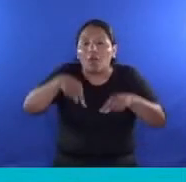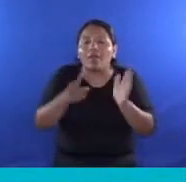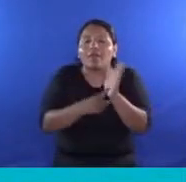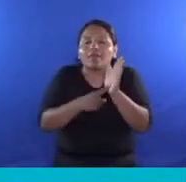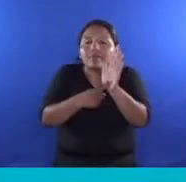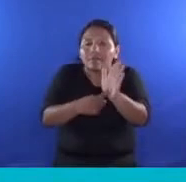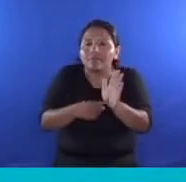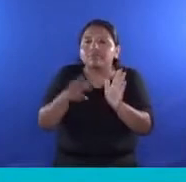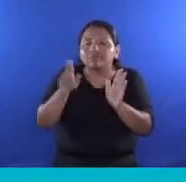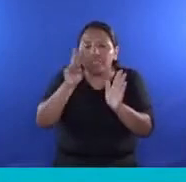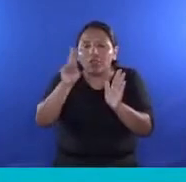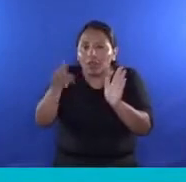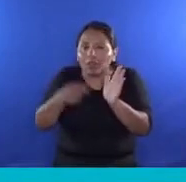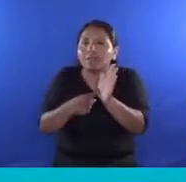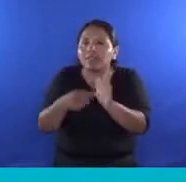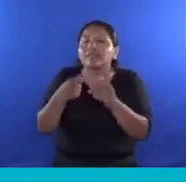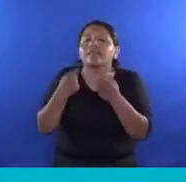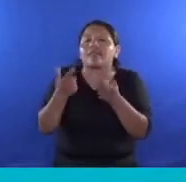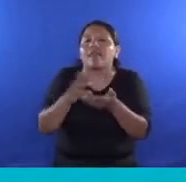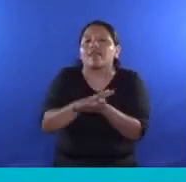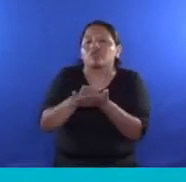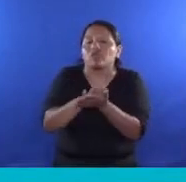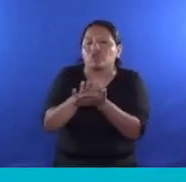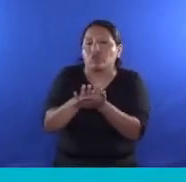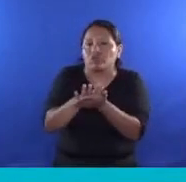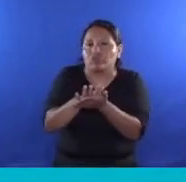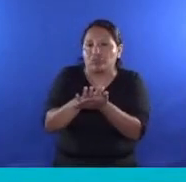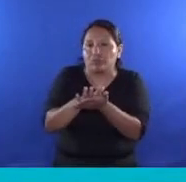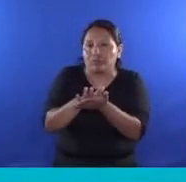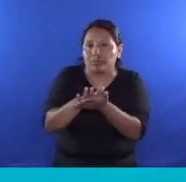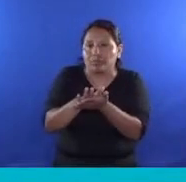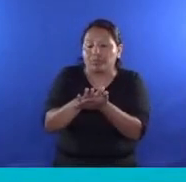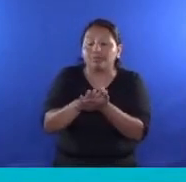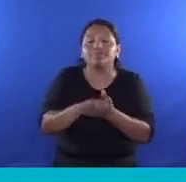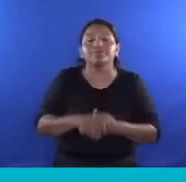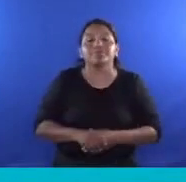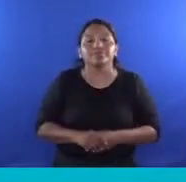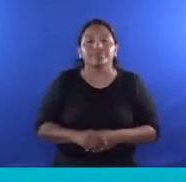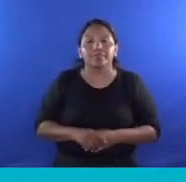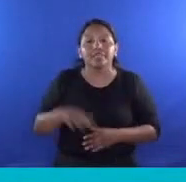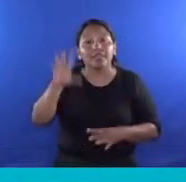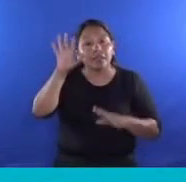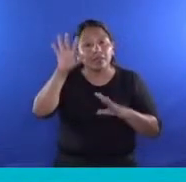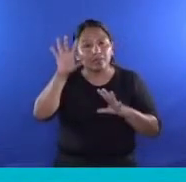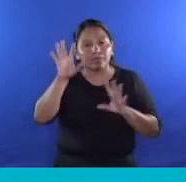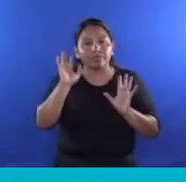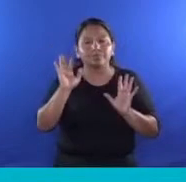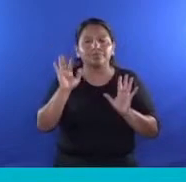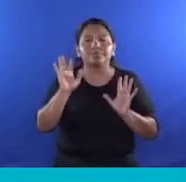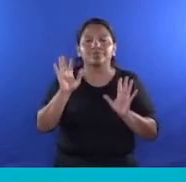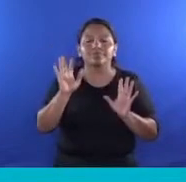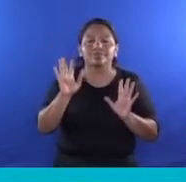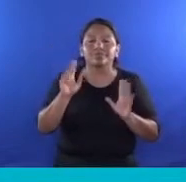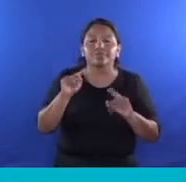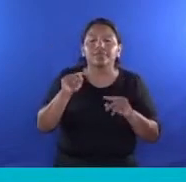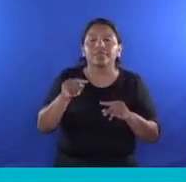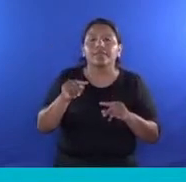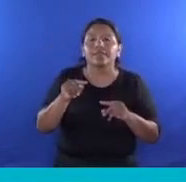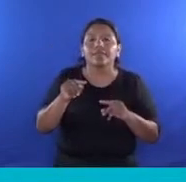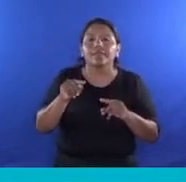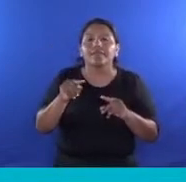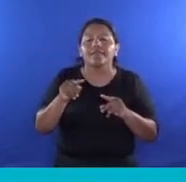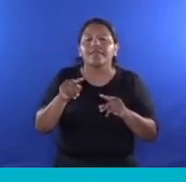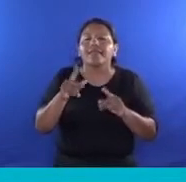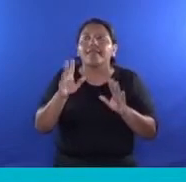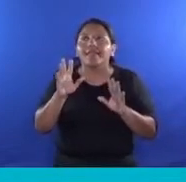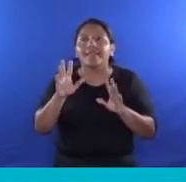que lo contempla y que da respuesta a esa situación. Y recuerdo también que el uso del régimen